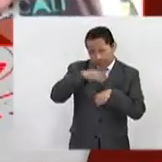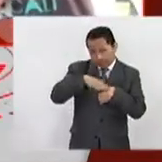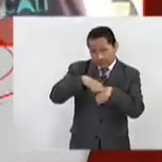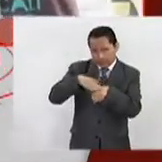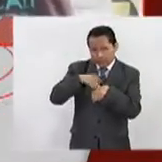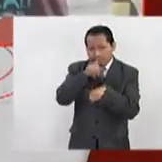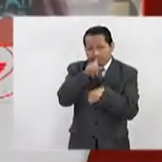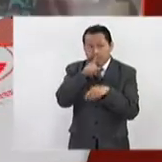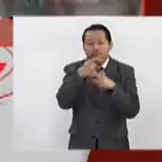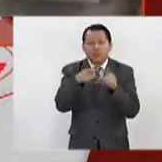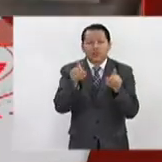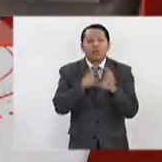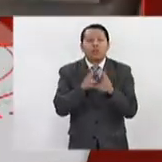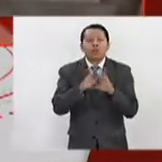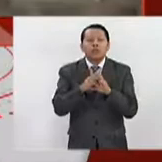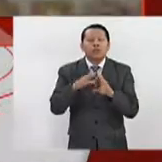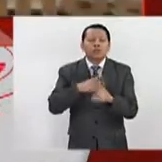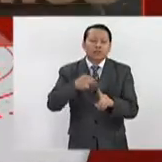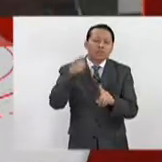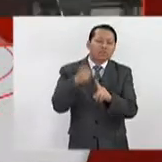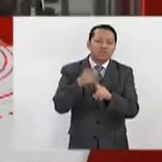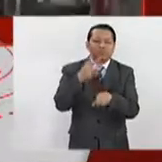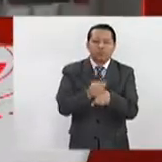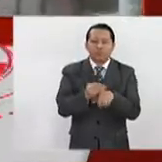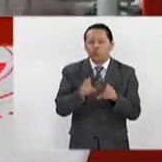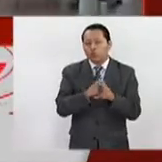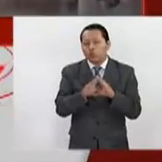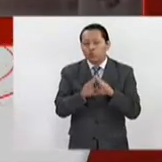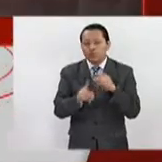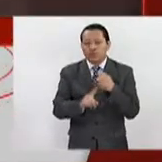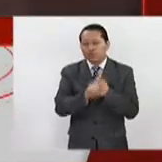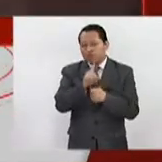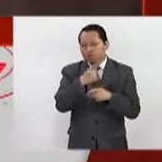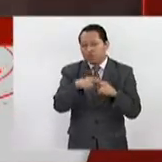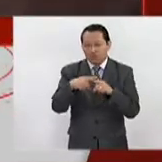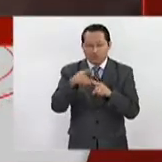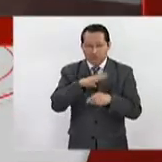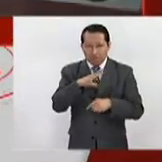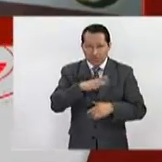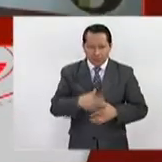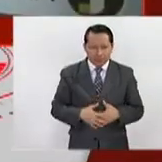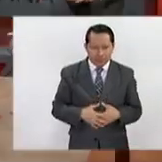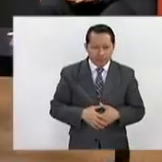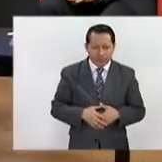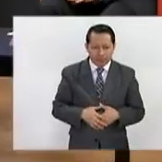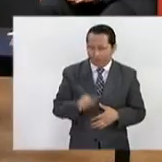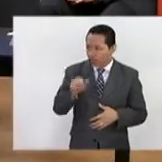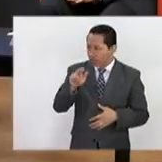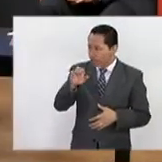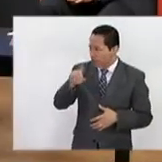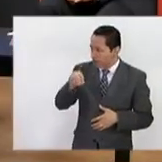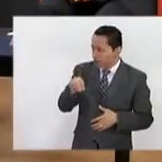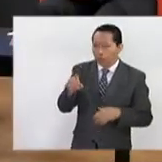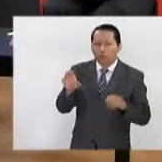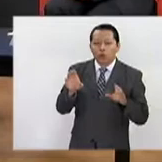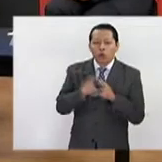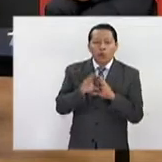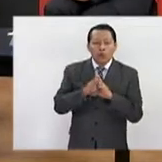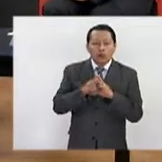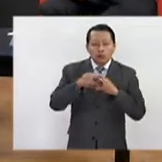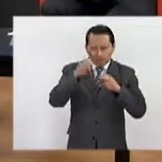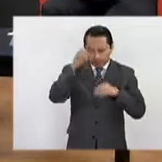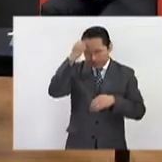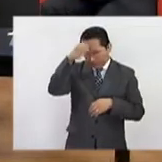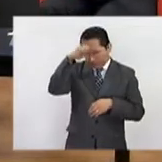emite, sino a través de la solución específica de asuntos y de problemas que le son planteados. Armando, tú como experto